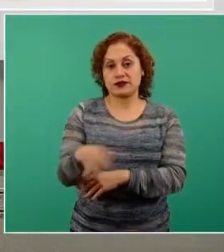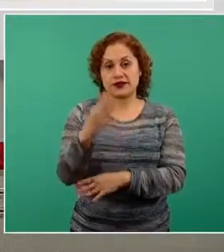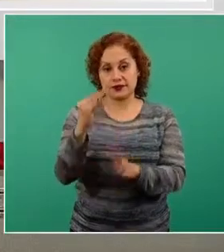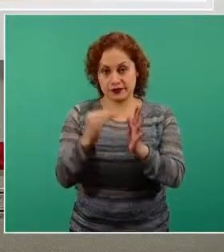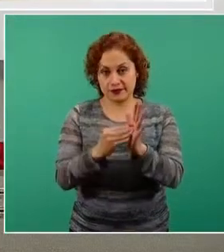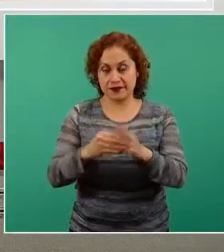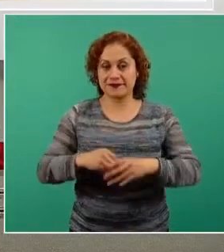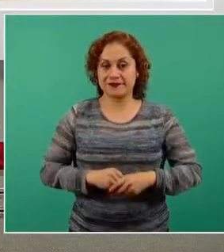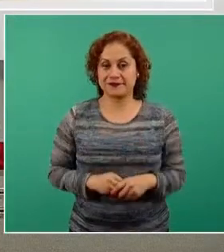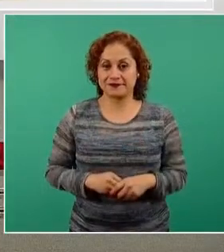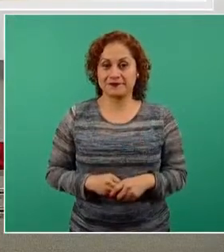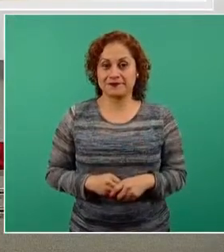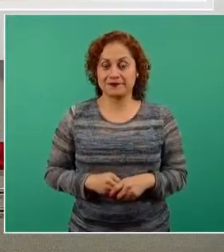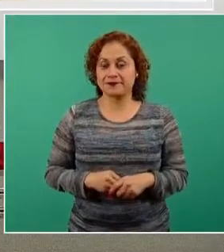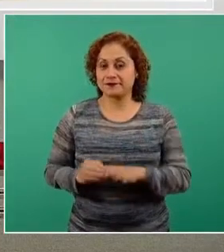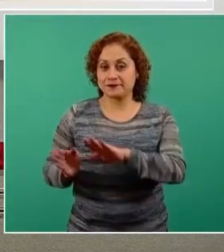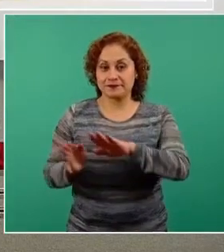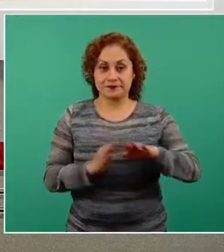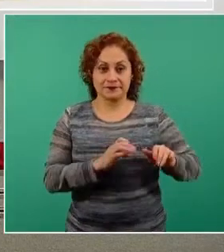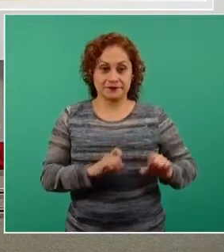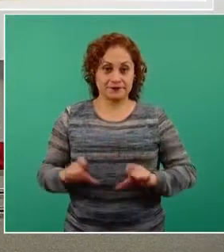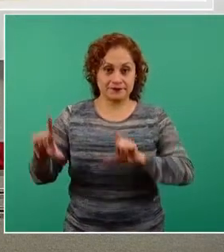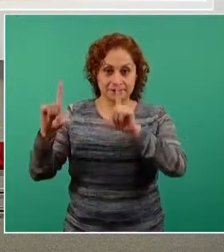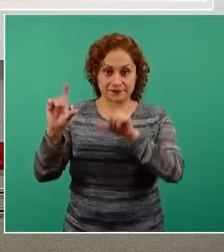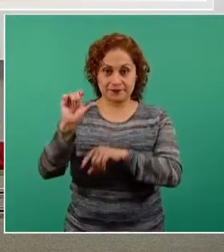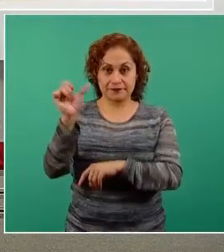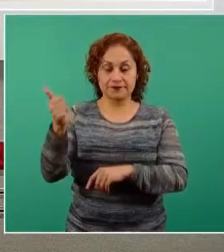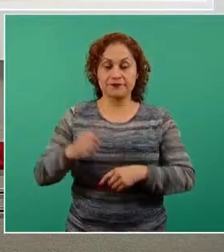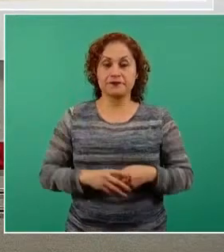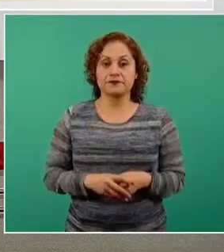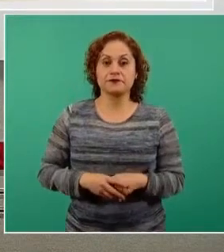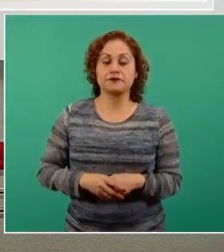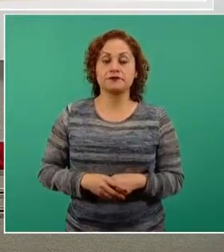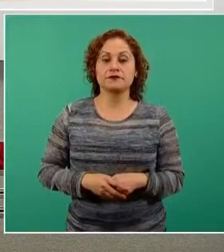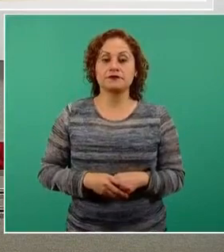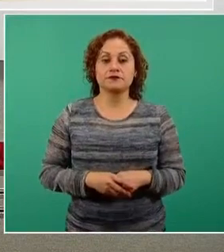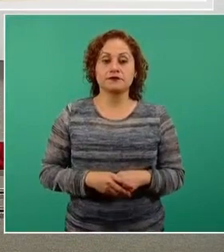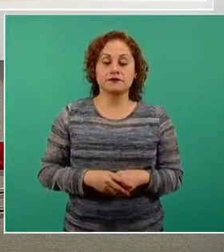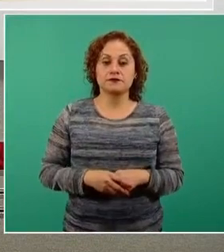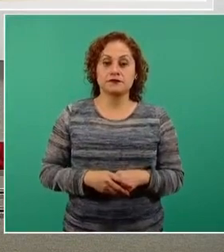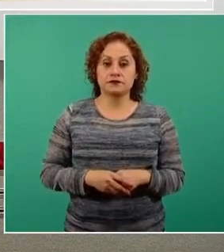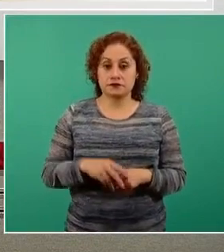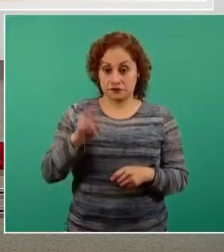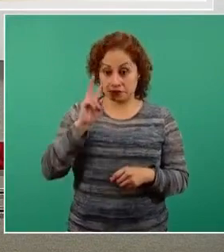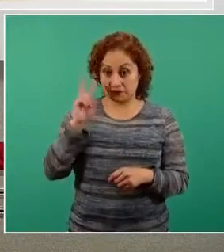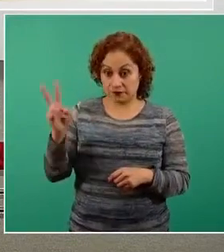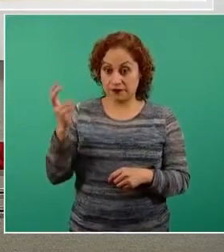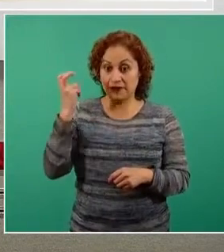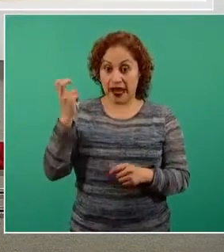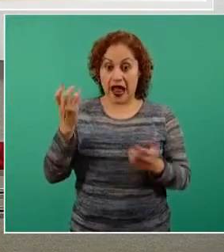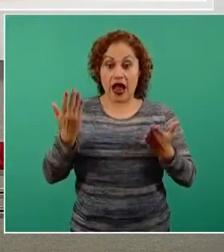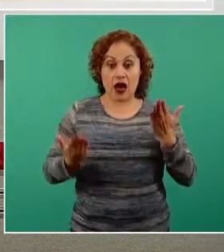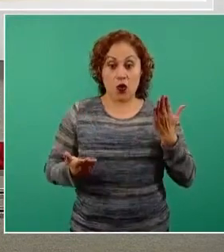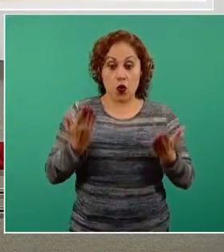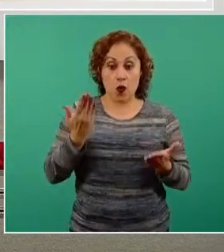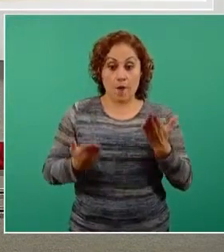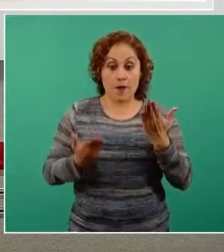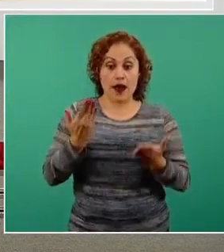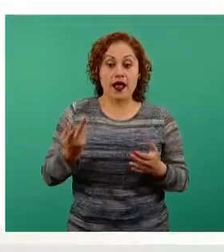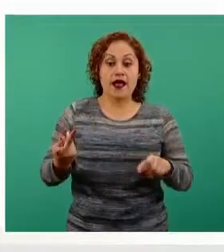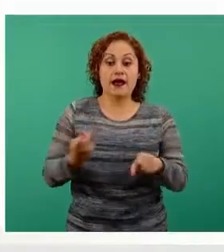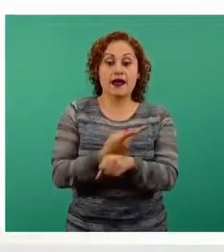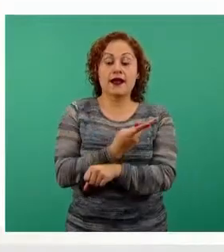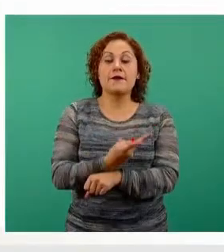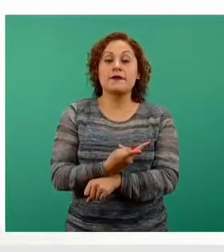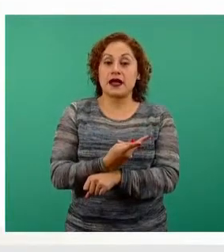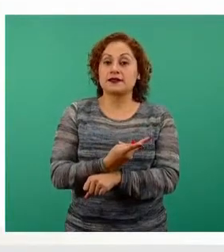4.214.000. Si vemos la siguiente diapositiva, aquí podemos hacer una comparación precisamente de las dosis hasta